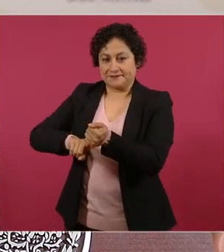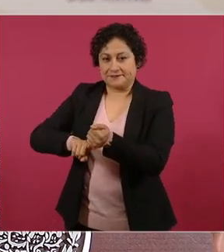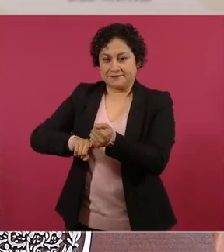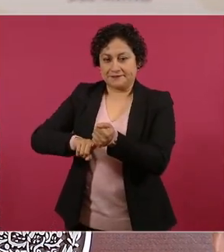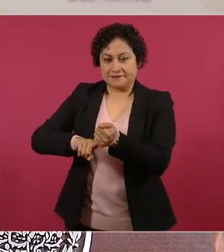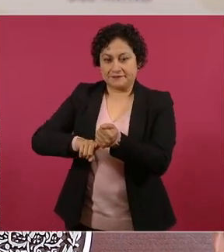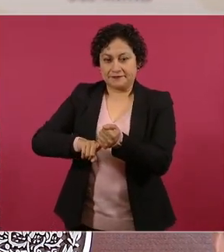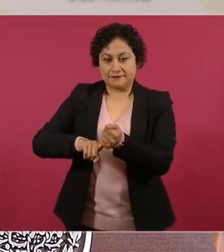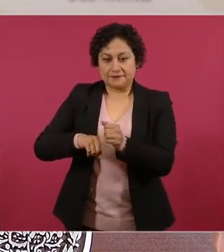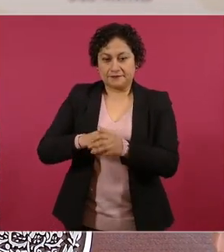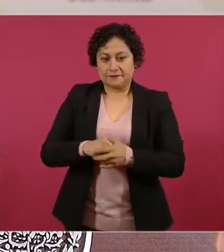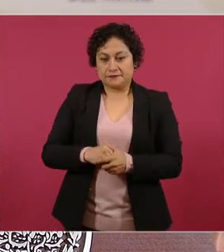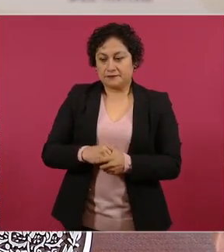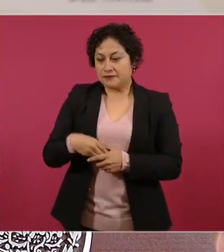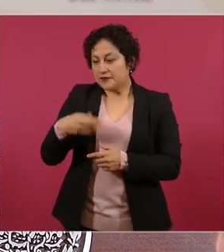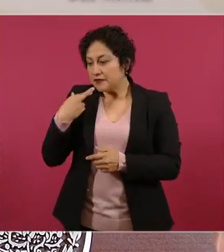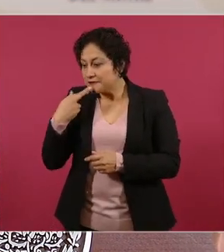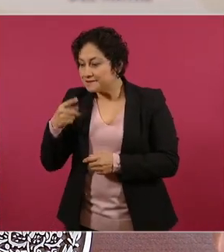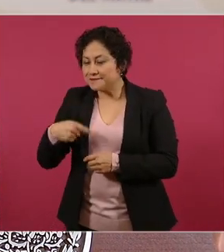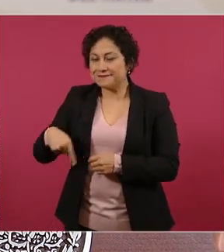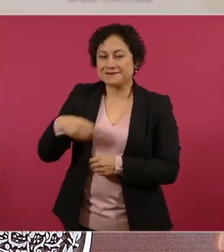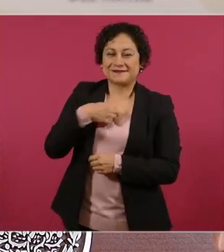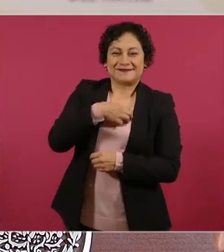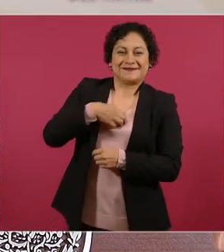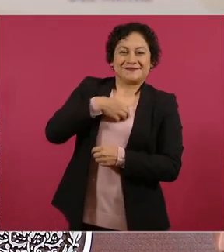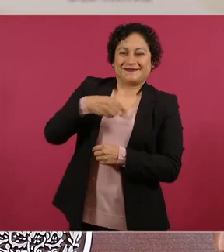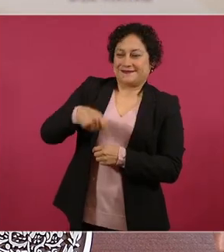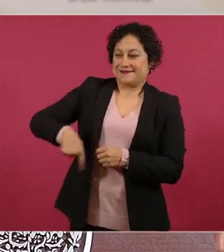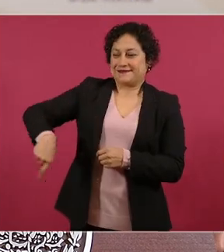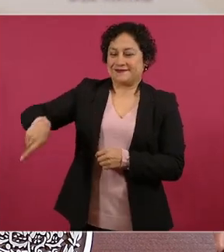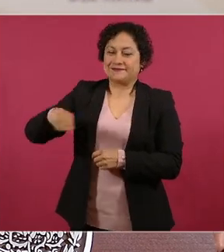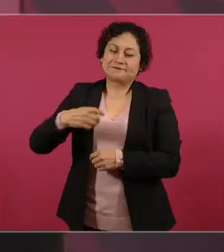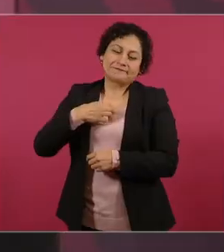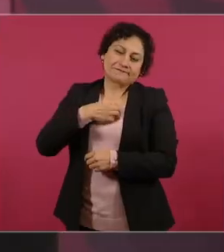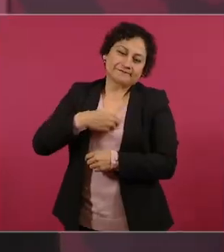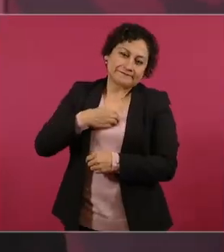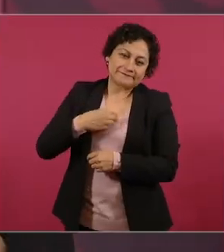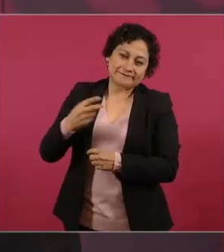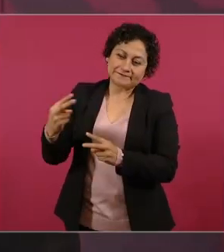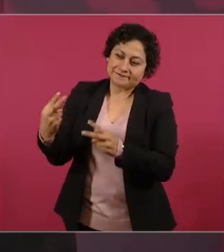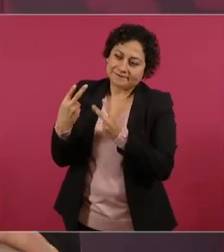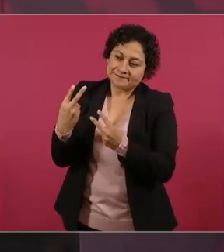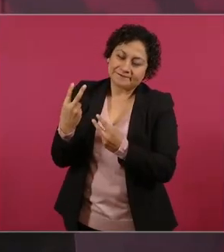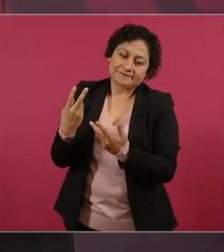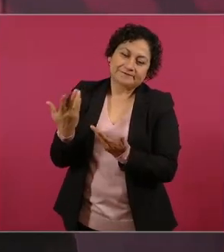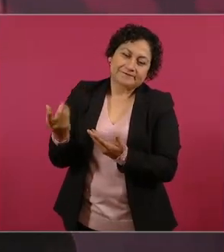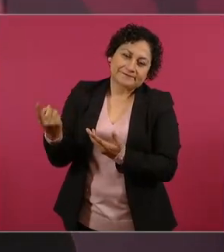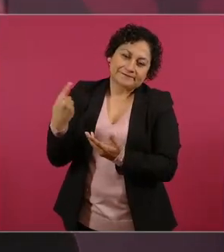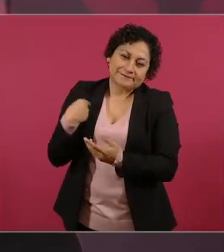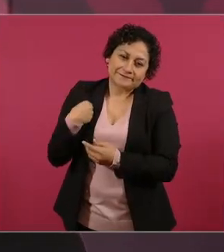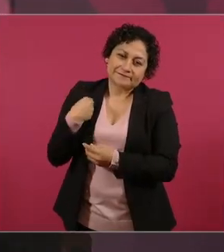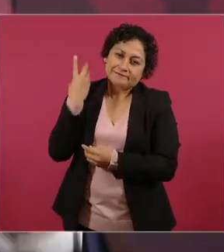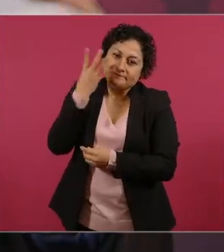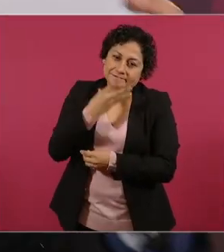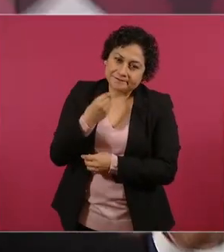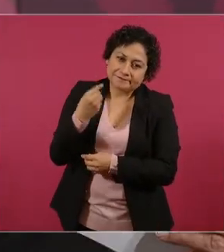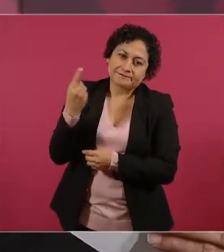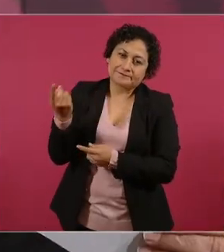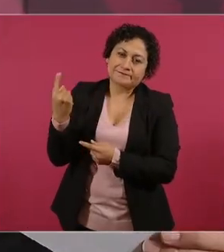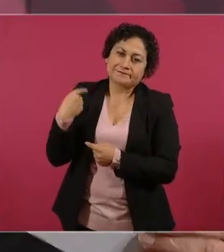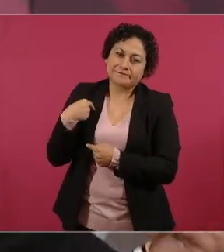de la alegría que les dio a muchos, ¿no?, verme, y de las cosas que me decían y todo,